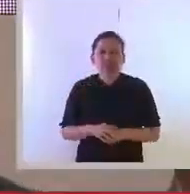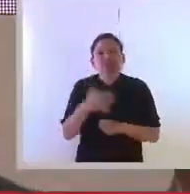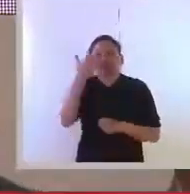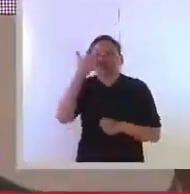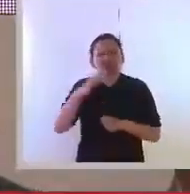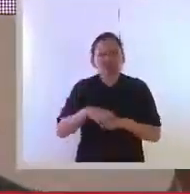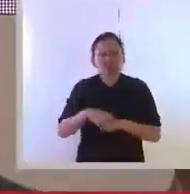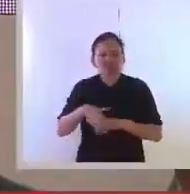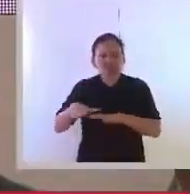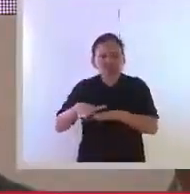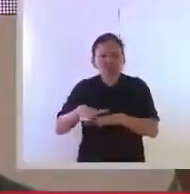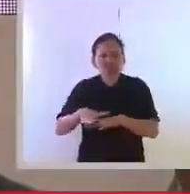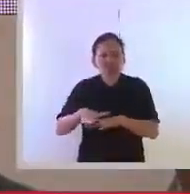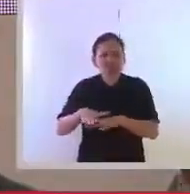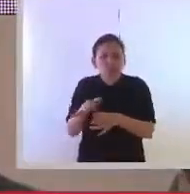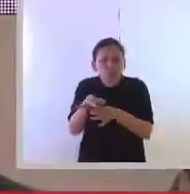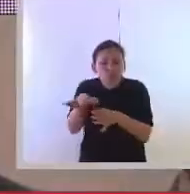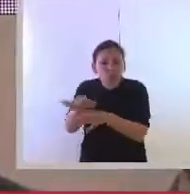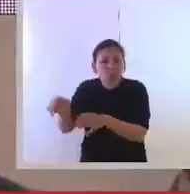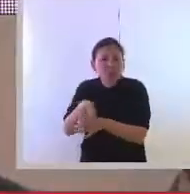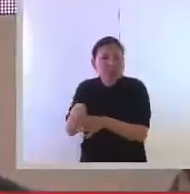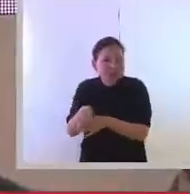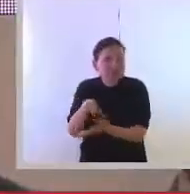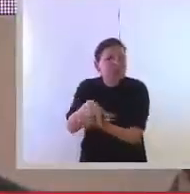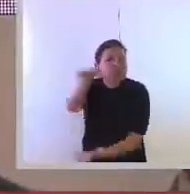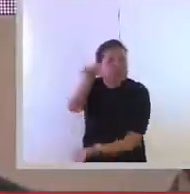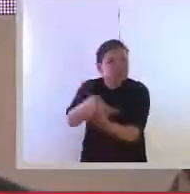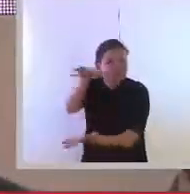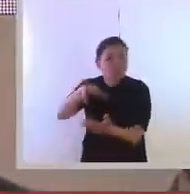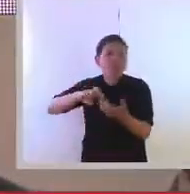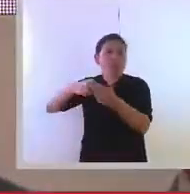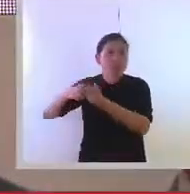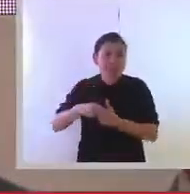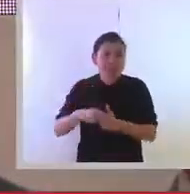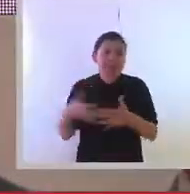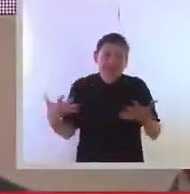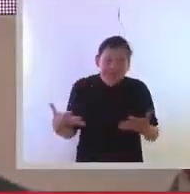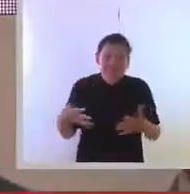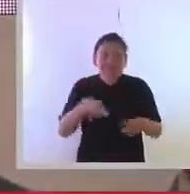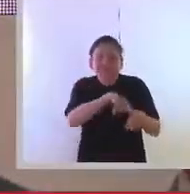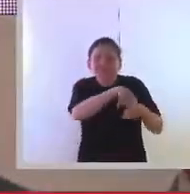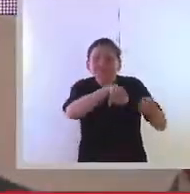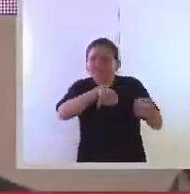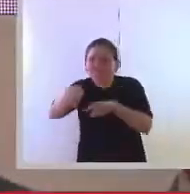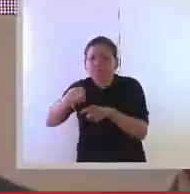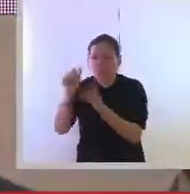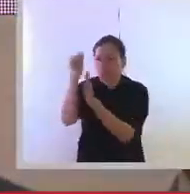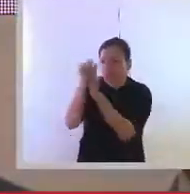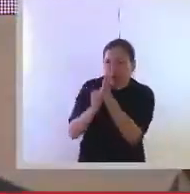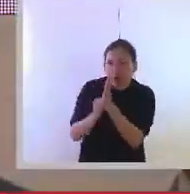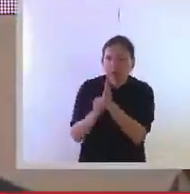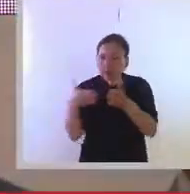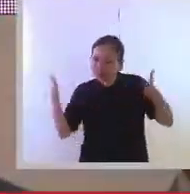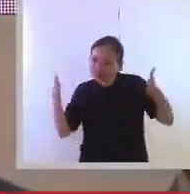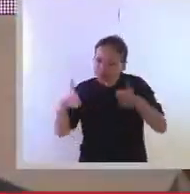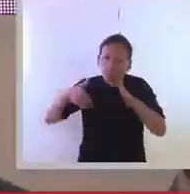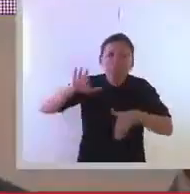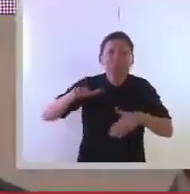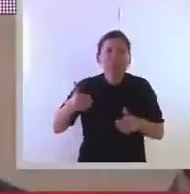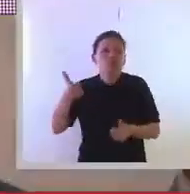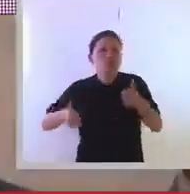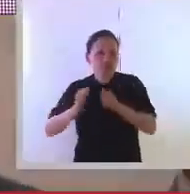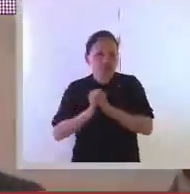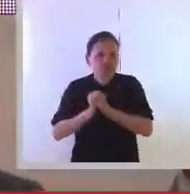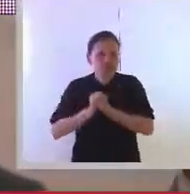Porque es donde tenemos como un montón de acumulados, aunque esto es un juego, ¿no? Cada agenda tiene sus prioridades.